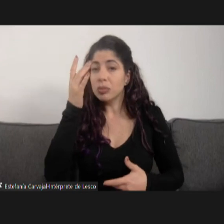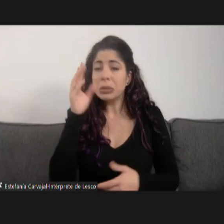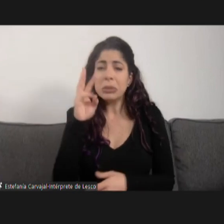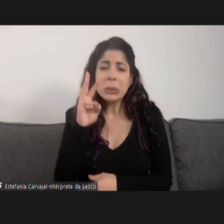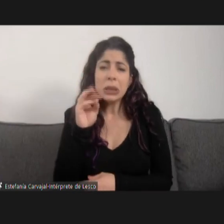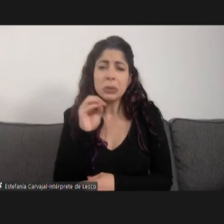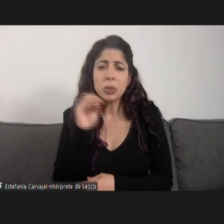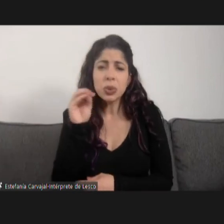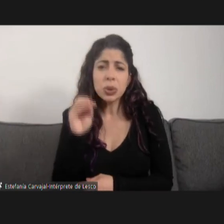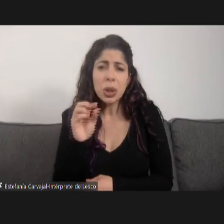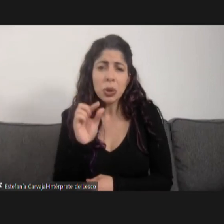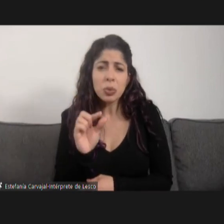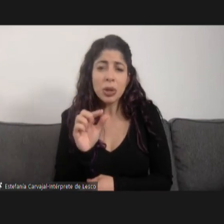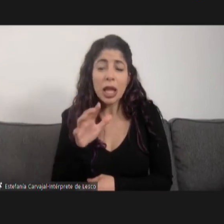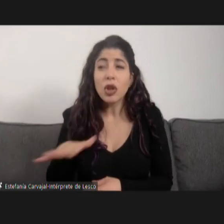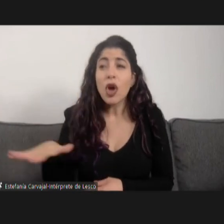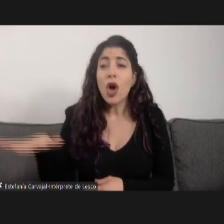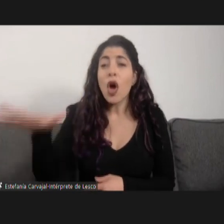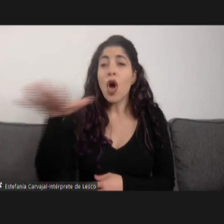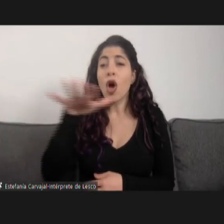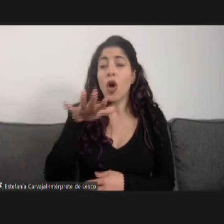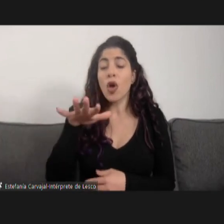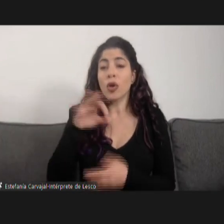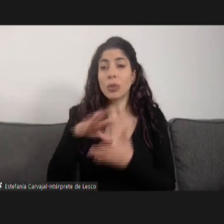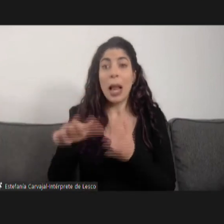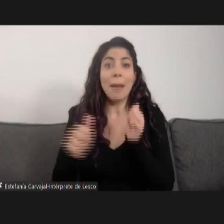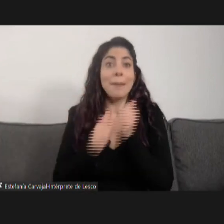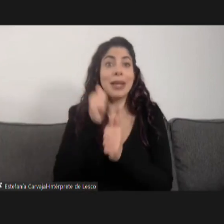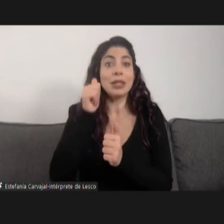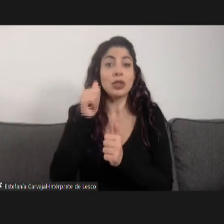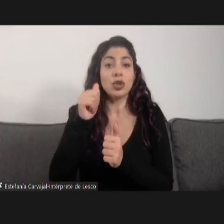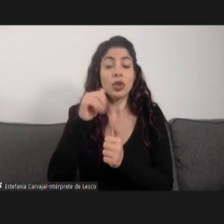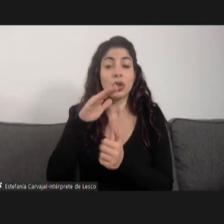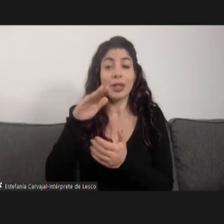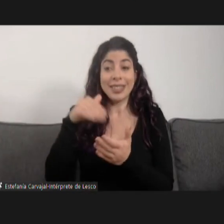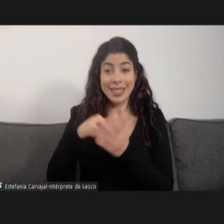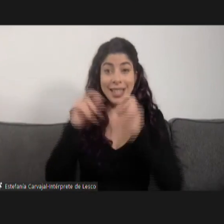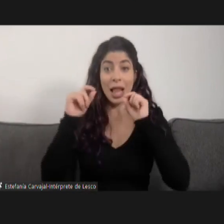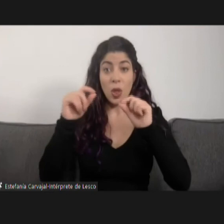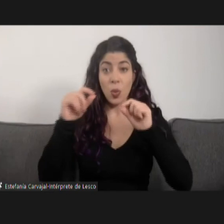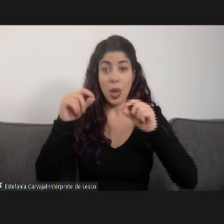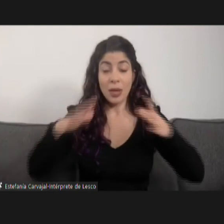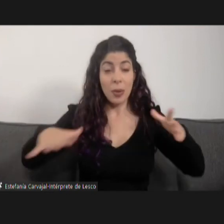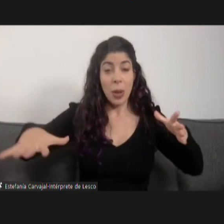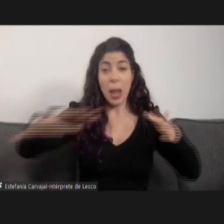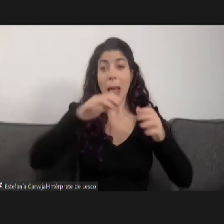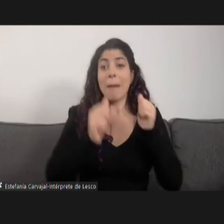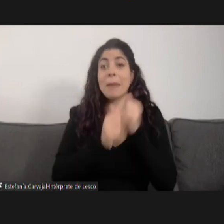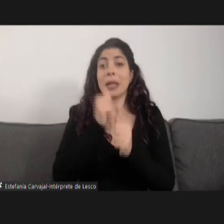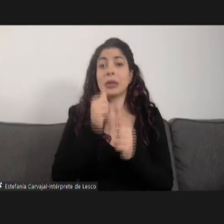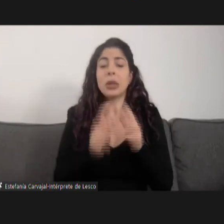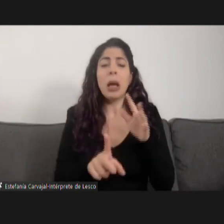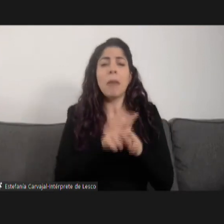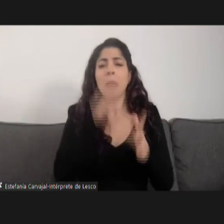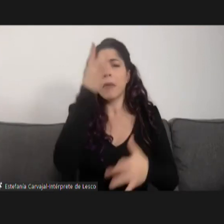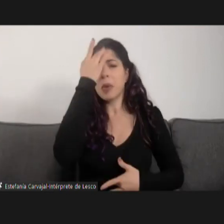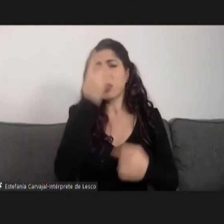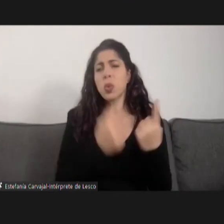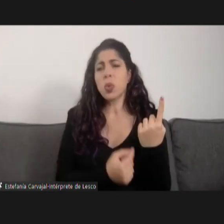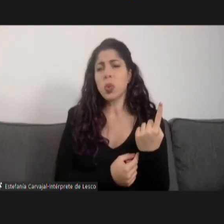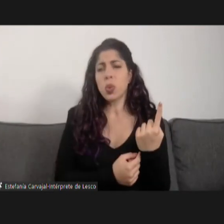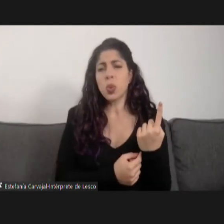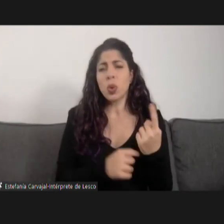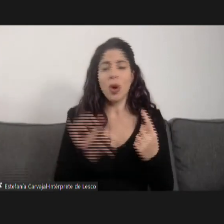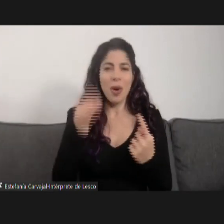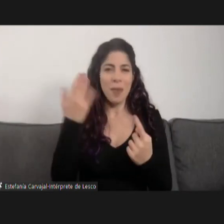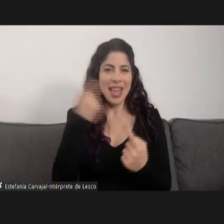6% de todos los establecimientos, e incluso en la gran mayoría de esos establecimientos de centros educativos ha habido solo un caso. Como indicaba